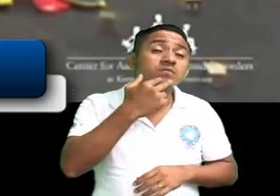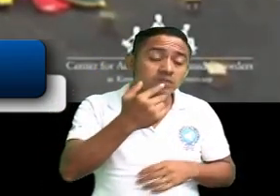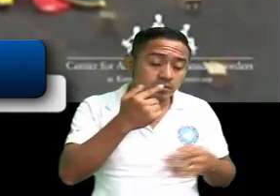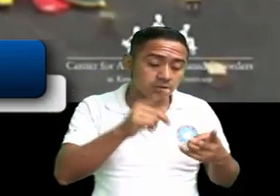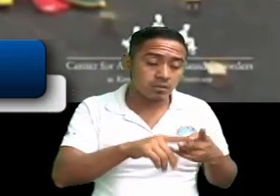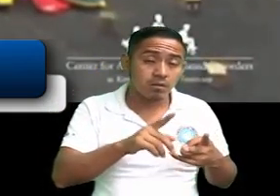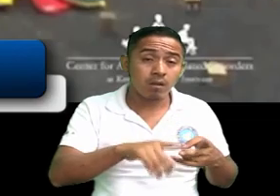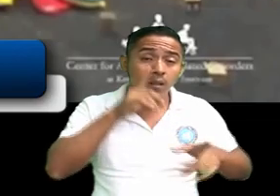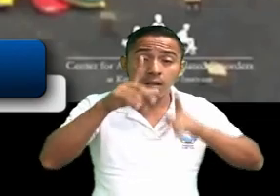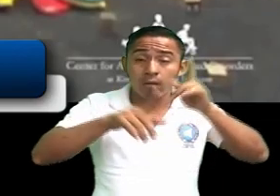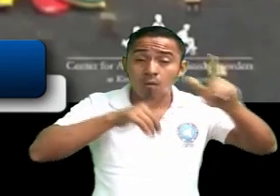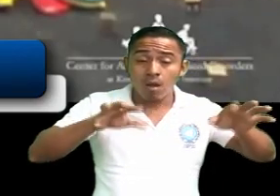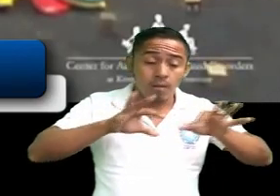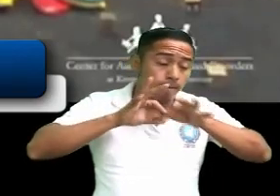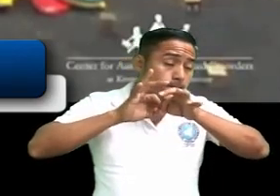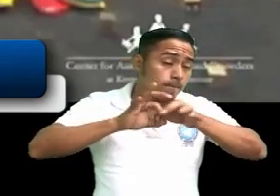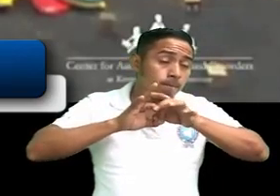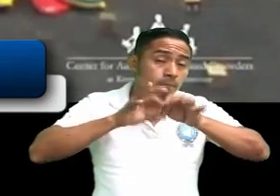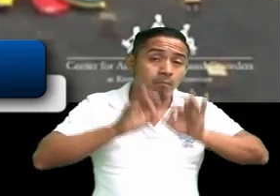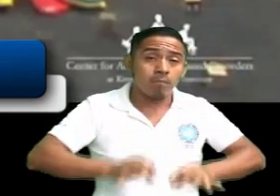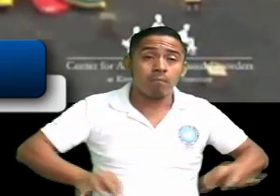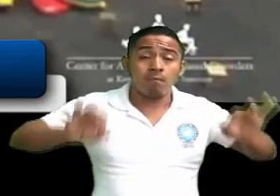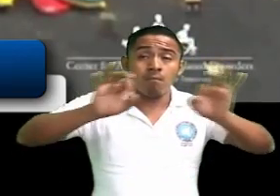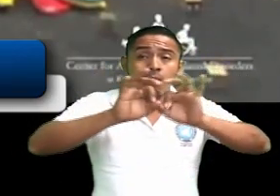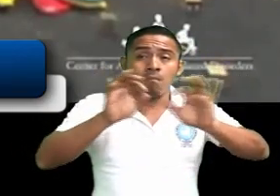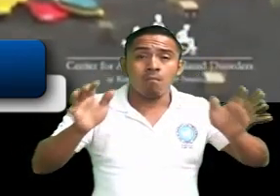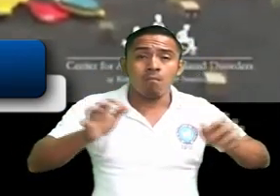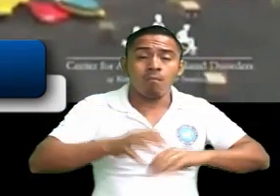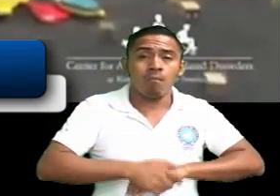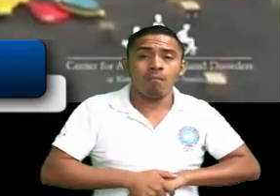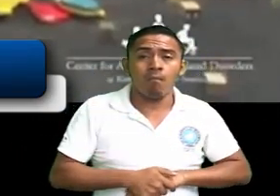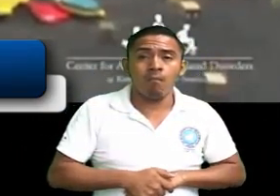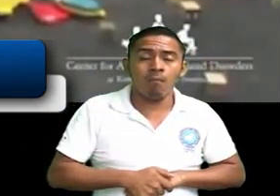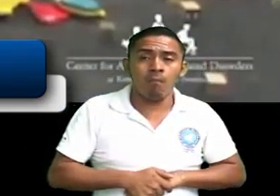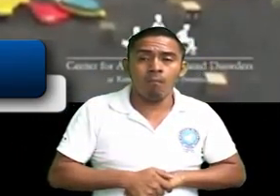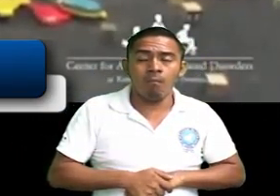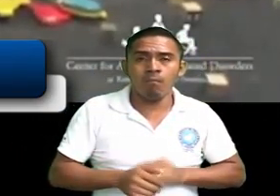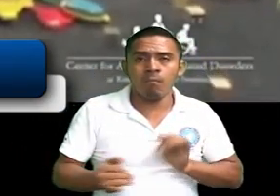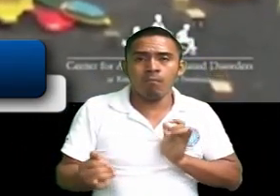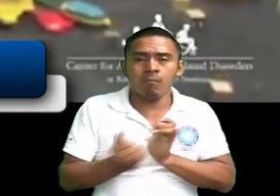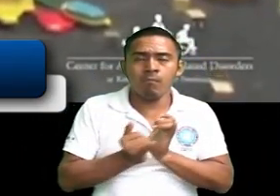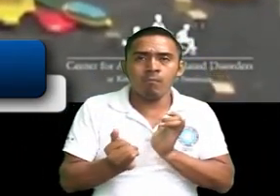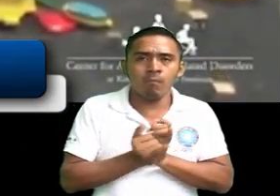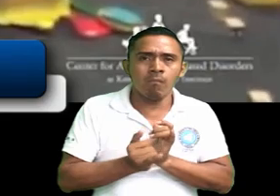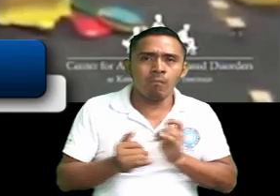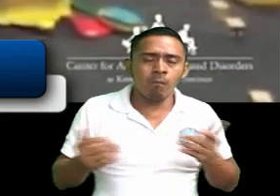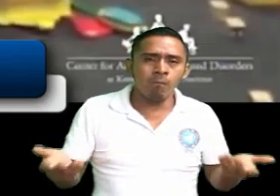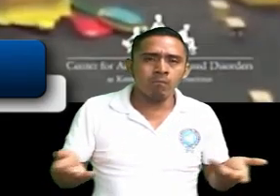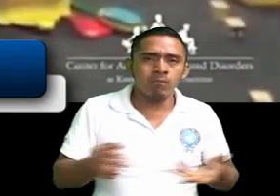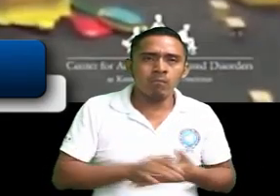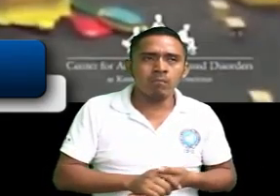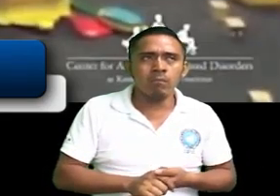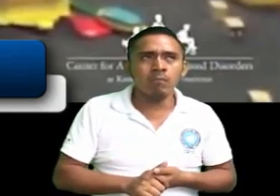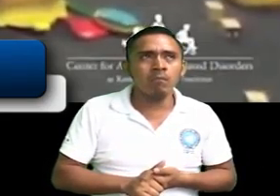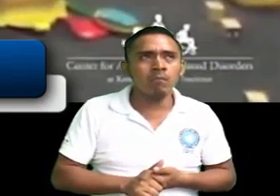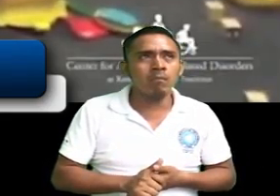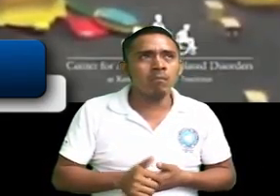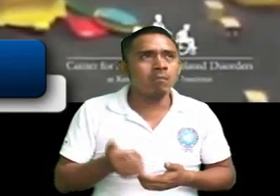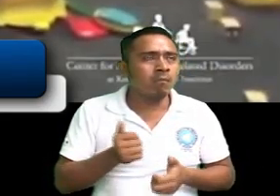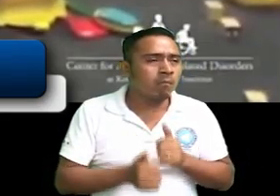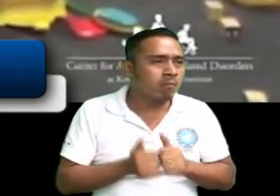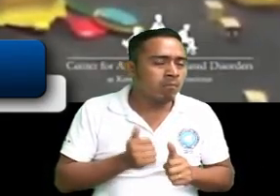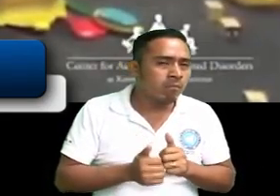buscar cómo dedicarles tiempo a los hijos para que ellos puedan desarrollar bien el lenguaje. El